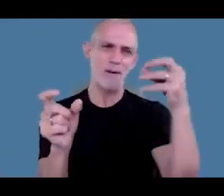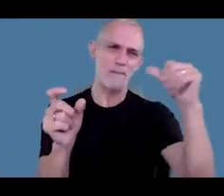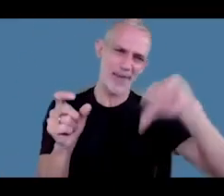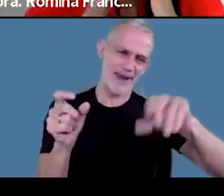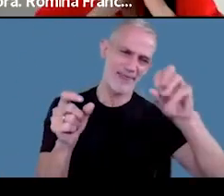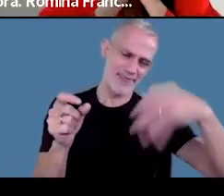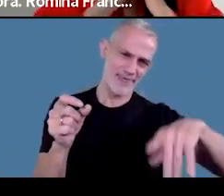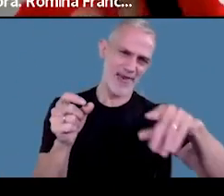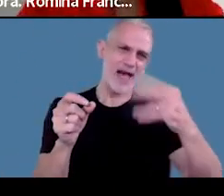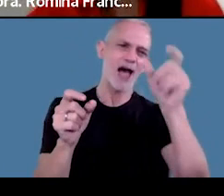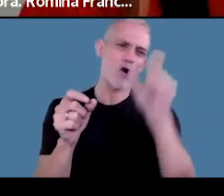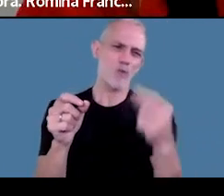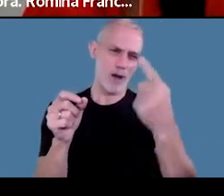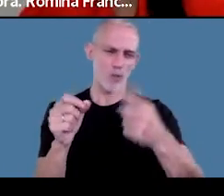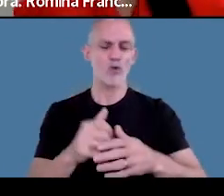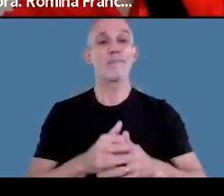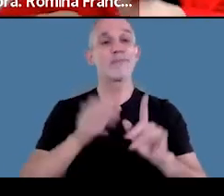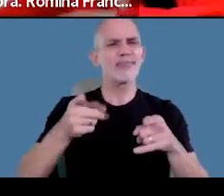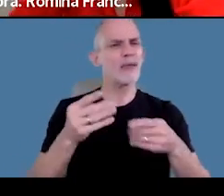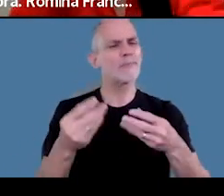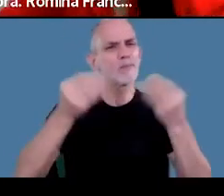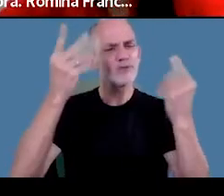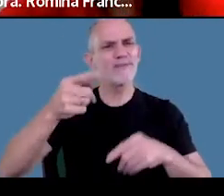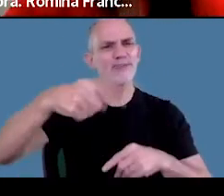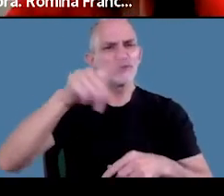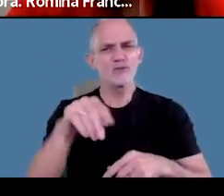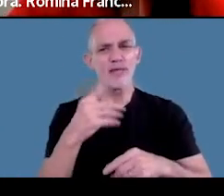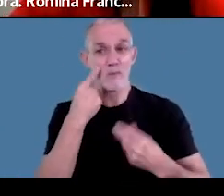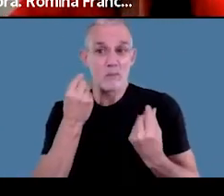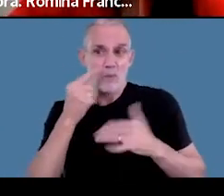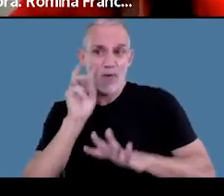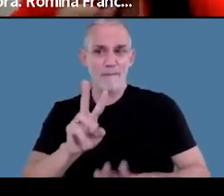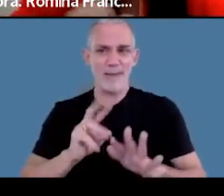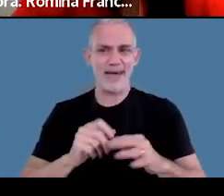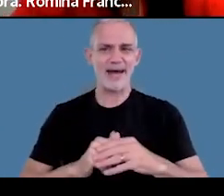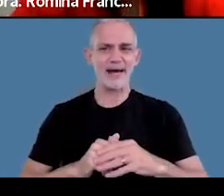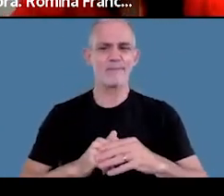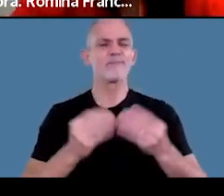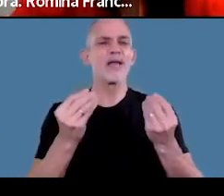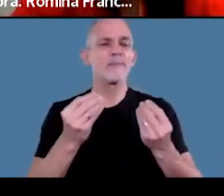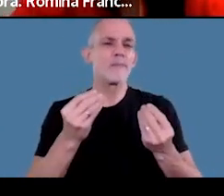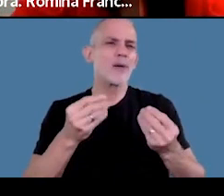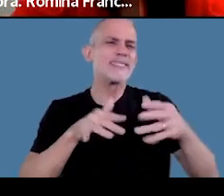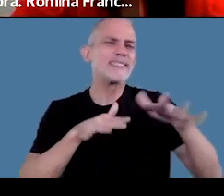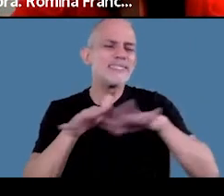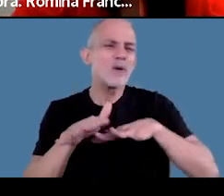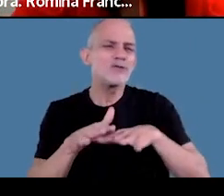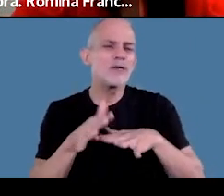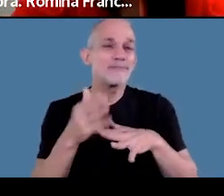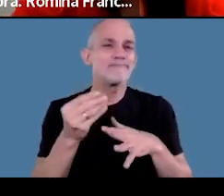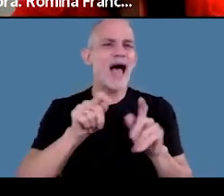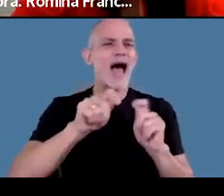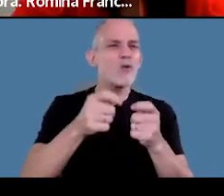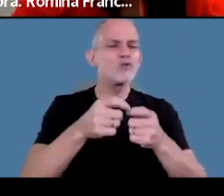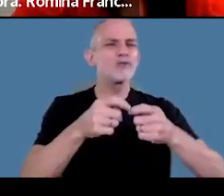muy en cuenta que muchas veces ustedes se pueden encontrar que como las situaciones del ajuste